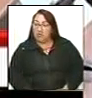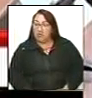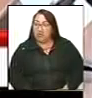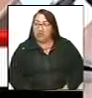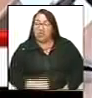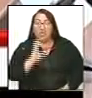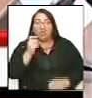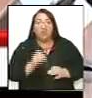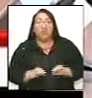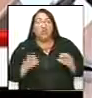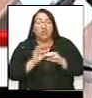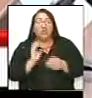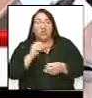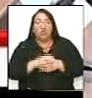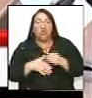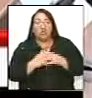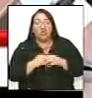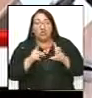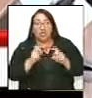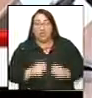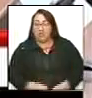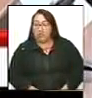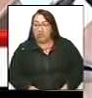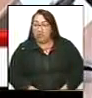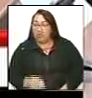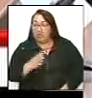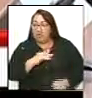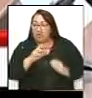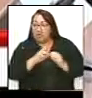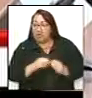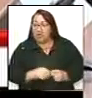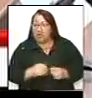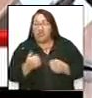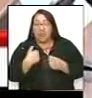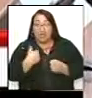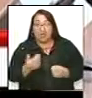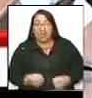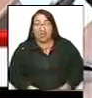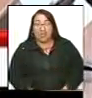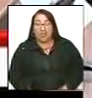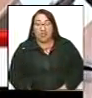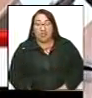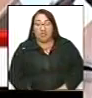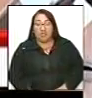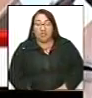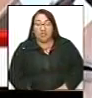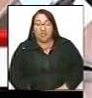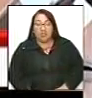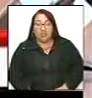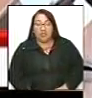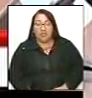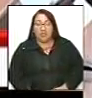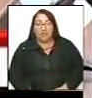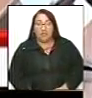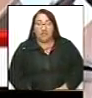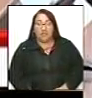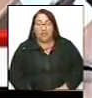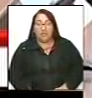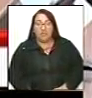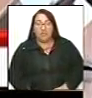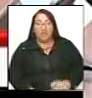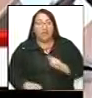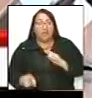gobierno porque en este caso los gobiernos regionales tienen al revés sus direcciones de vivienda y sus regiones energía y minas